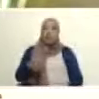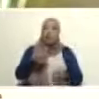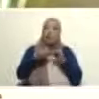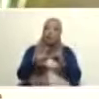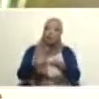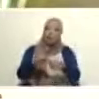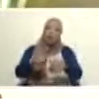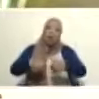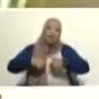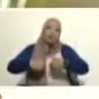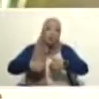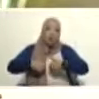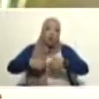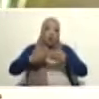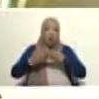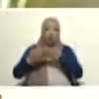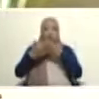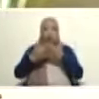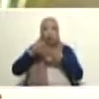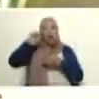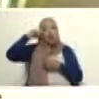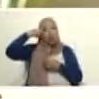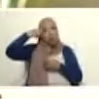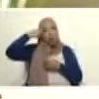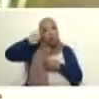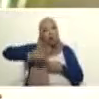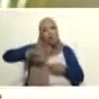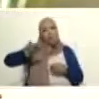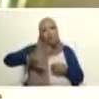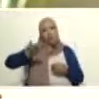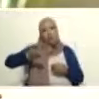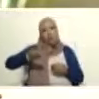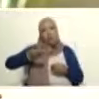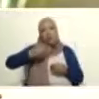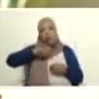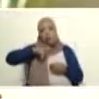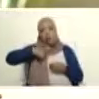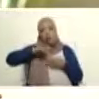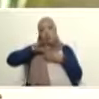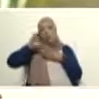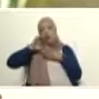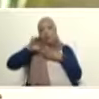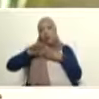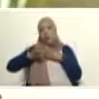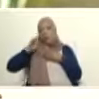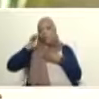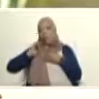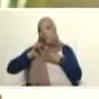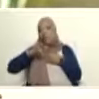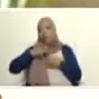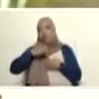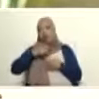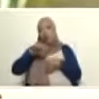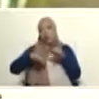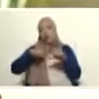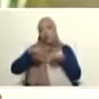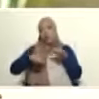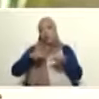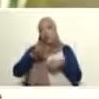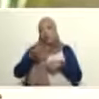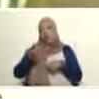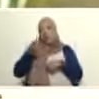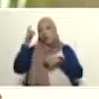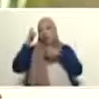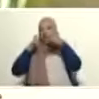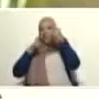de manera persistente. Si algo nos caracteriza a nosotros, los bolivarianos del siglo XXI, los chavistas,